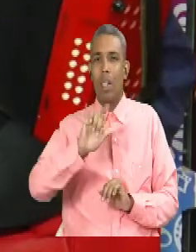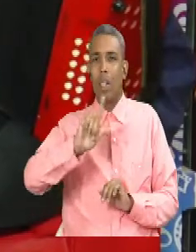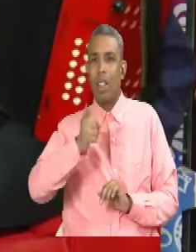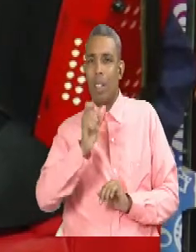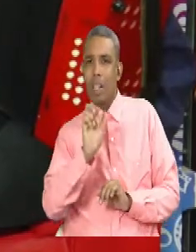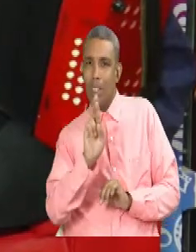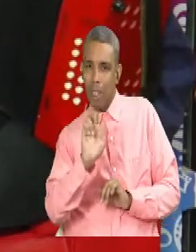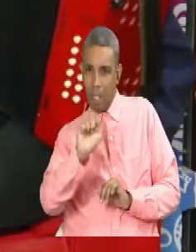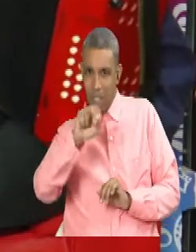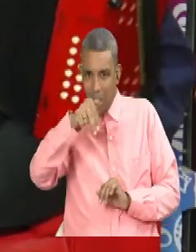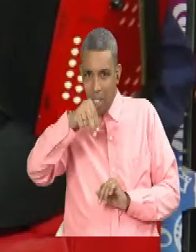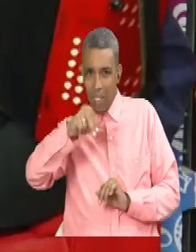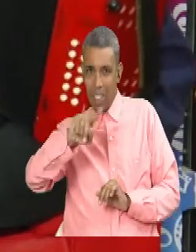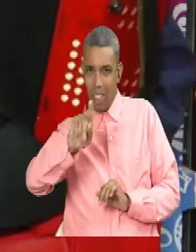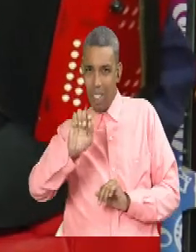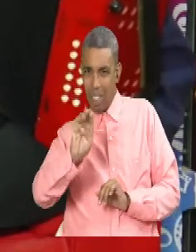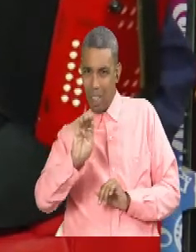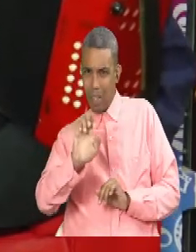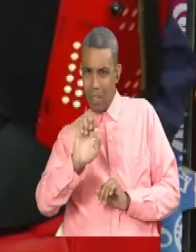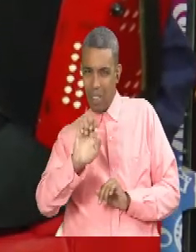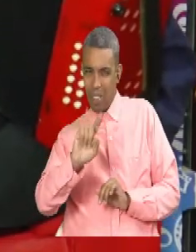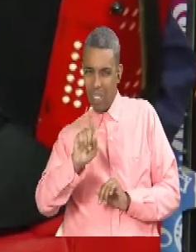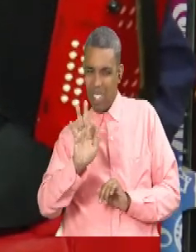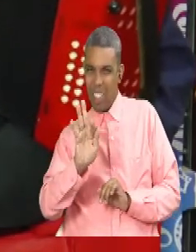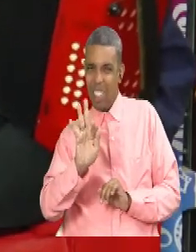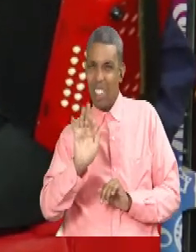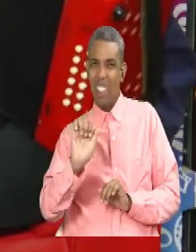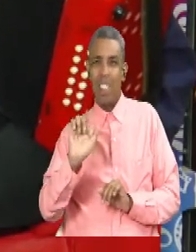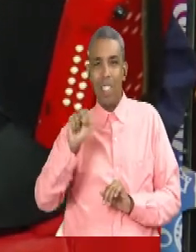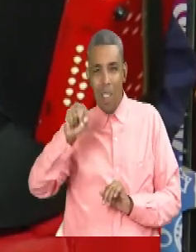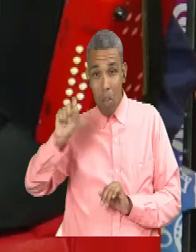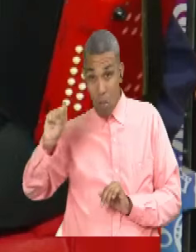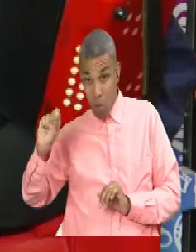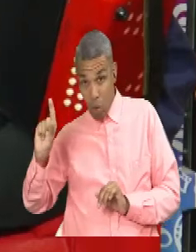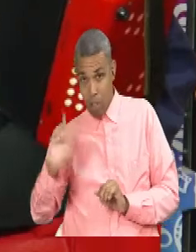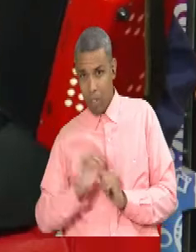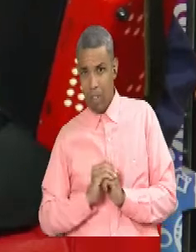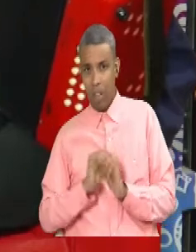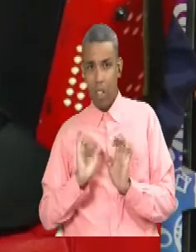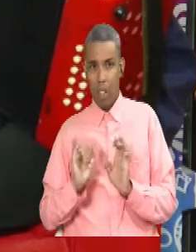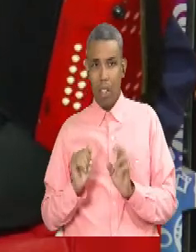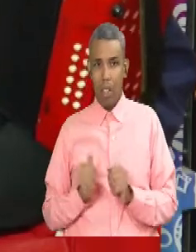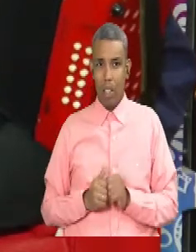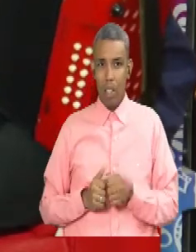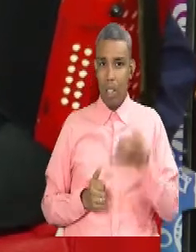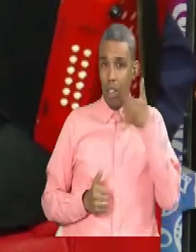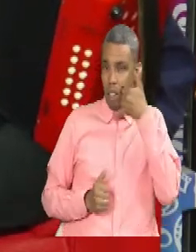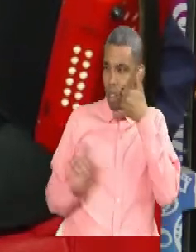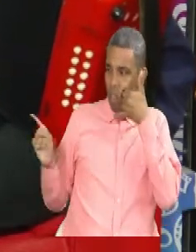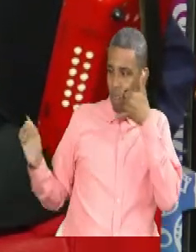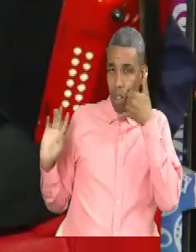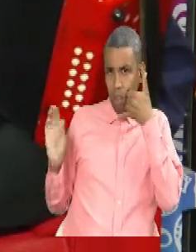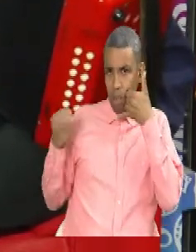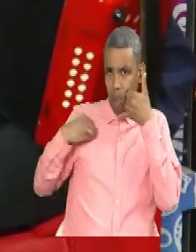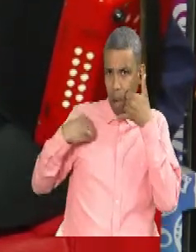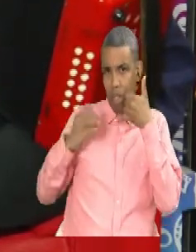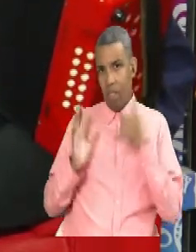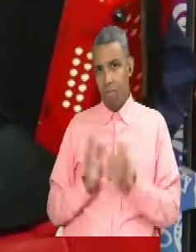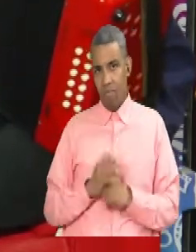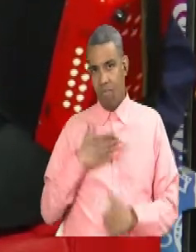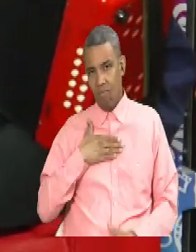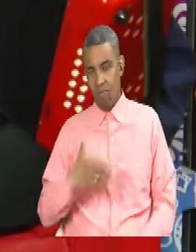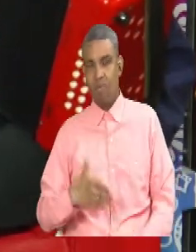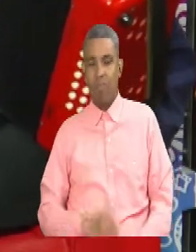11 y cualquier inquietud, cualquier contacto con mi amigo Diego, mi amigo Sergio. Bueno, muchísimas